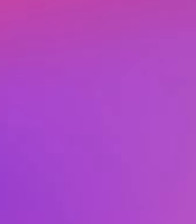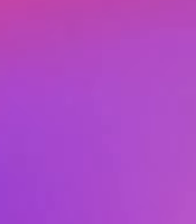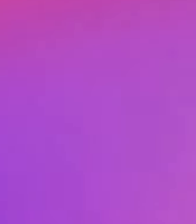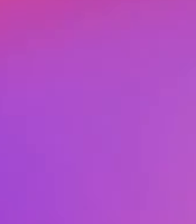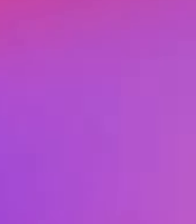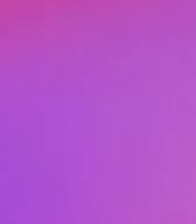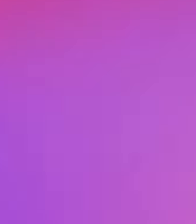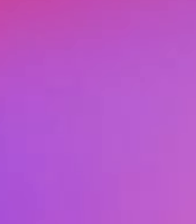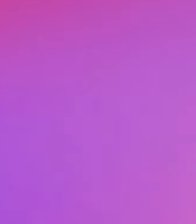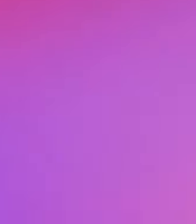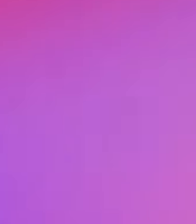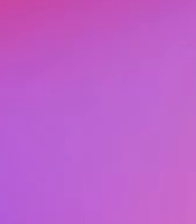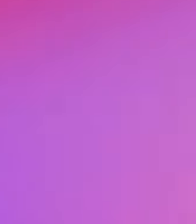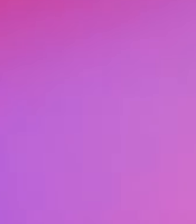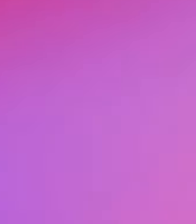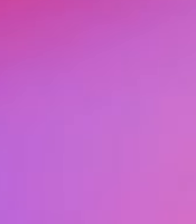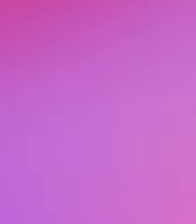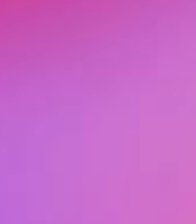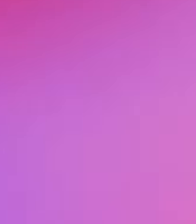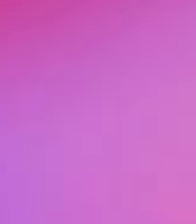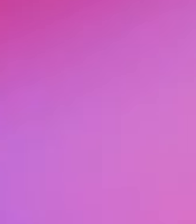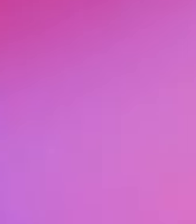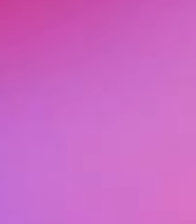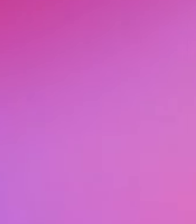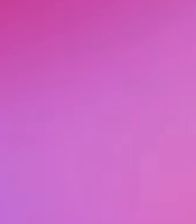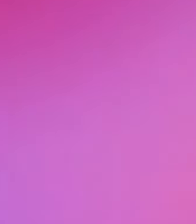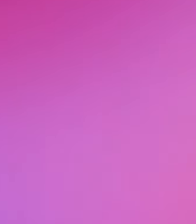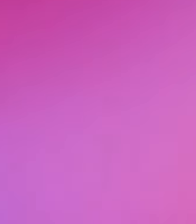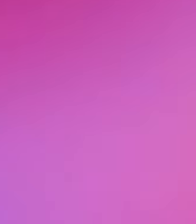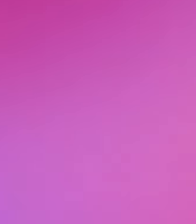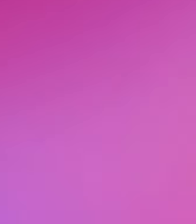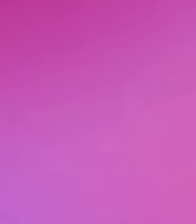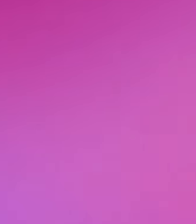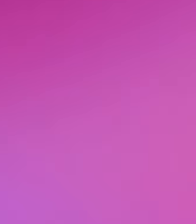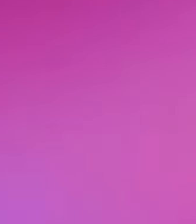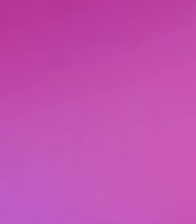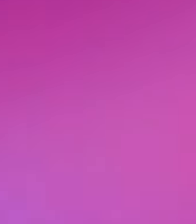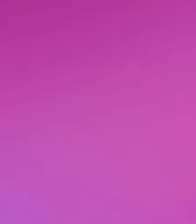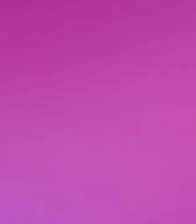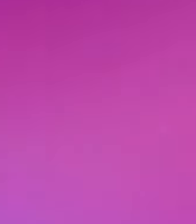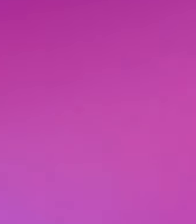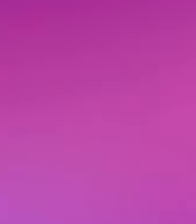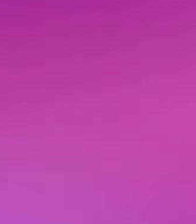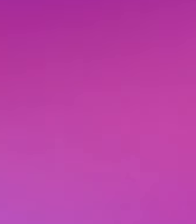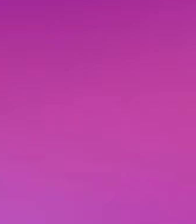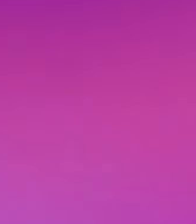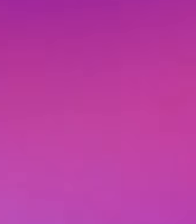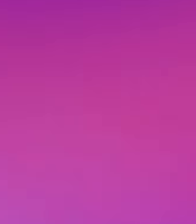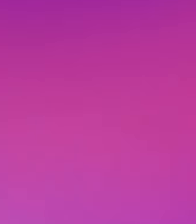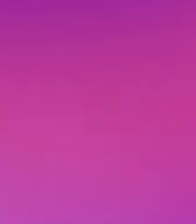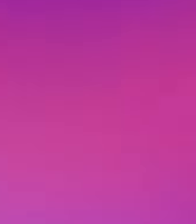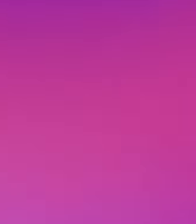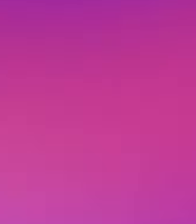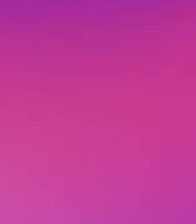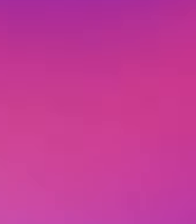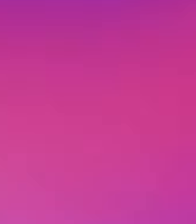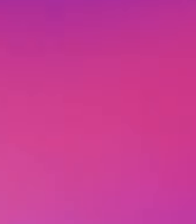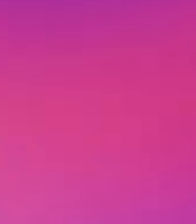Si requieres consultar los libros de texto en versión digital, recuerda que los puedes encontrar en la página